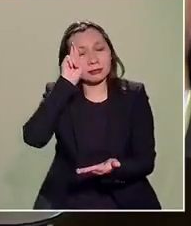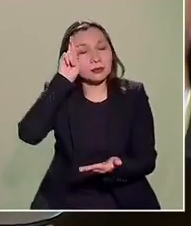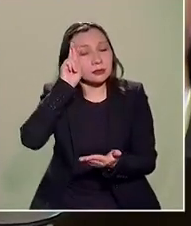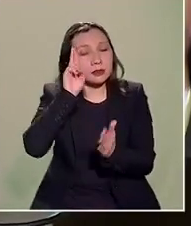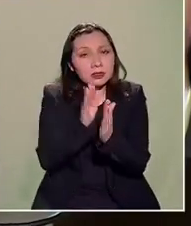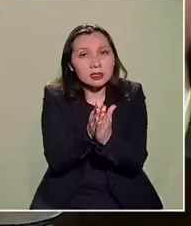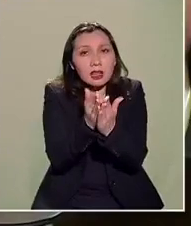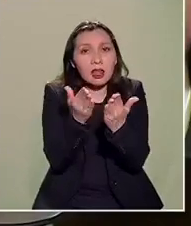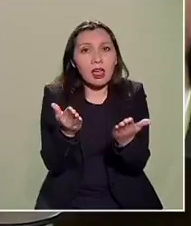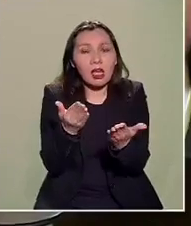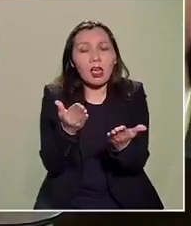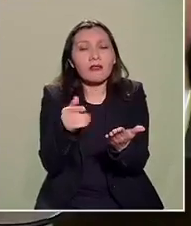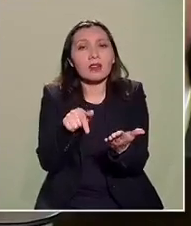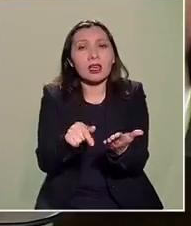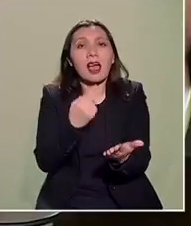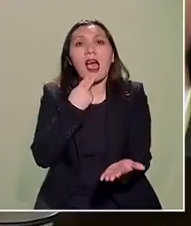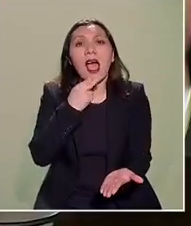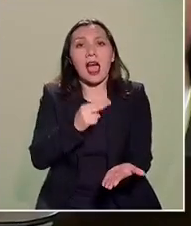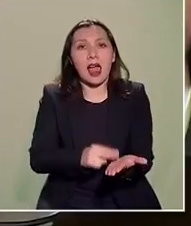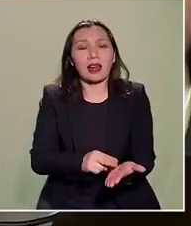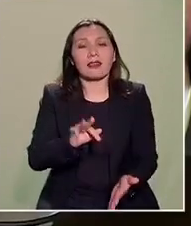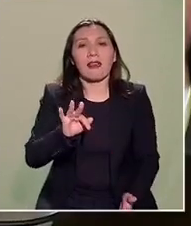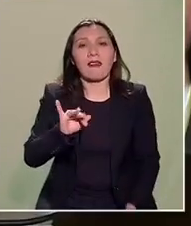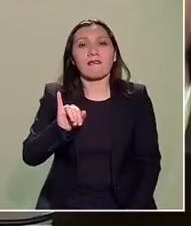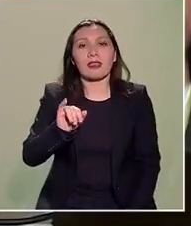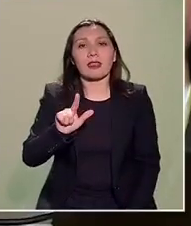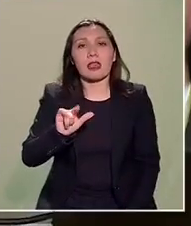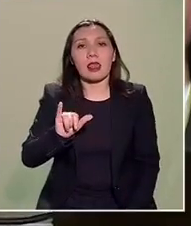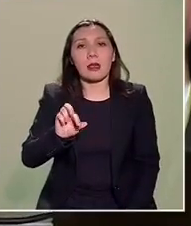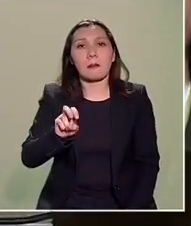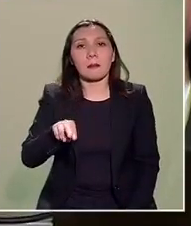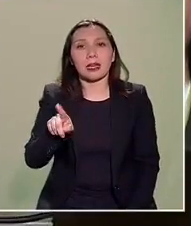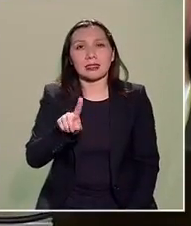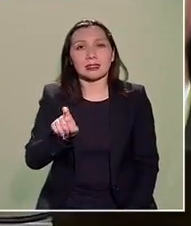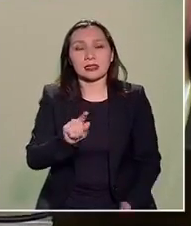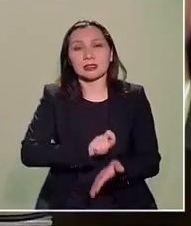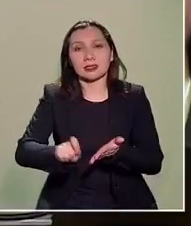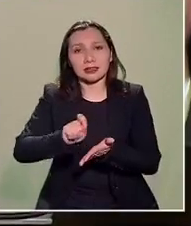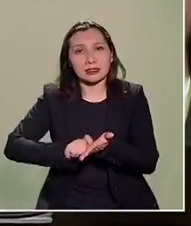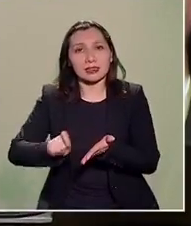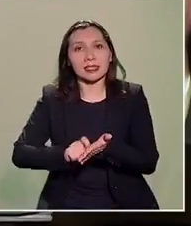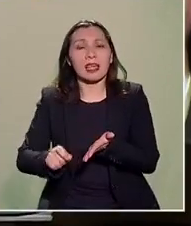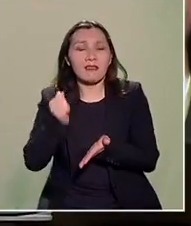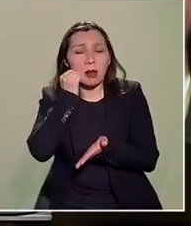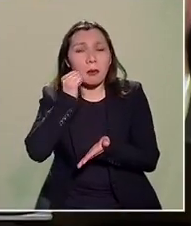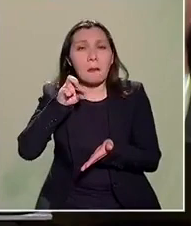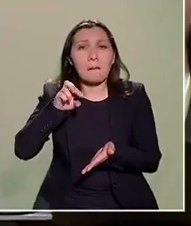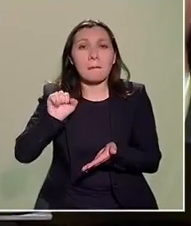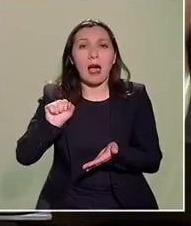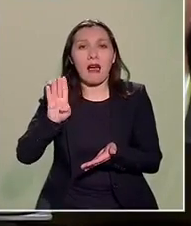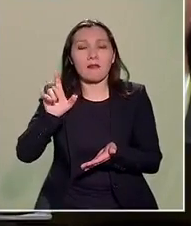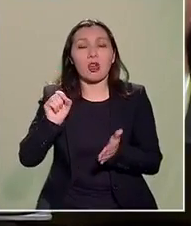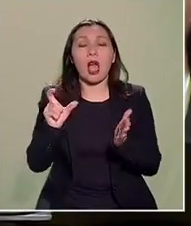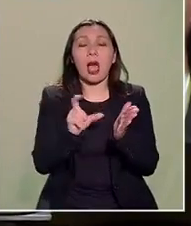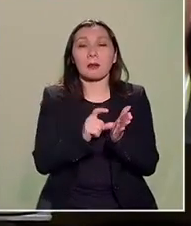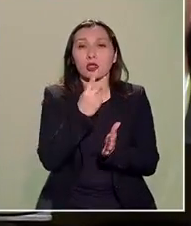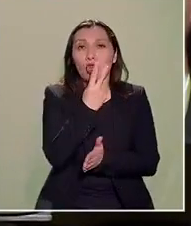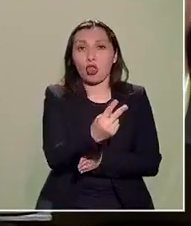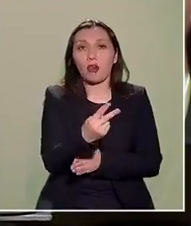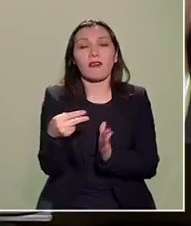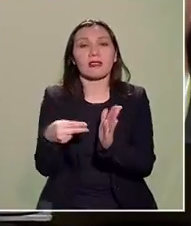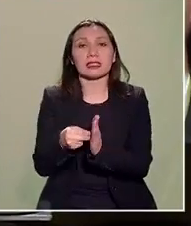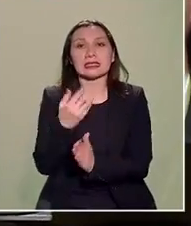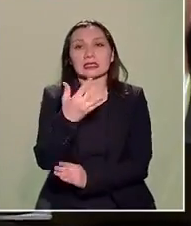se encuentra en la carta a los filipenses que escribe el apóstol pablo en el capítulo 2 del versículo